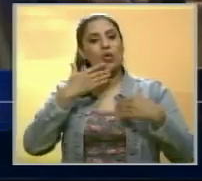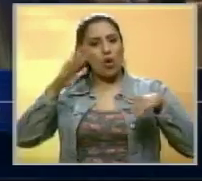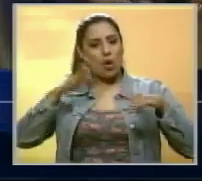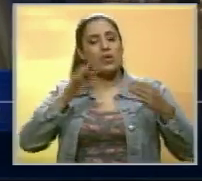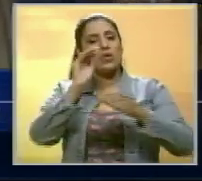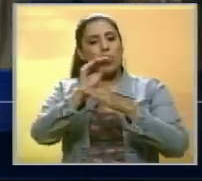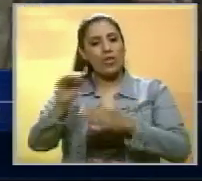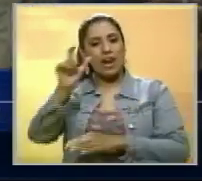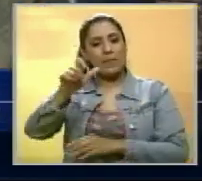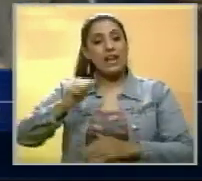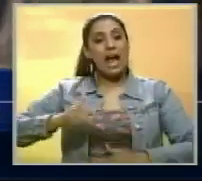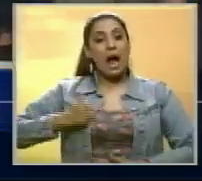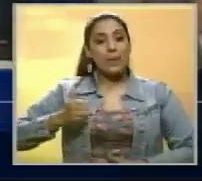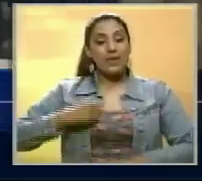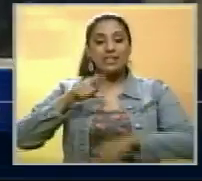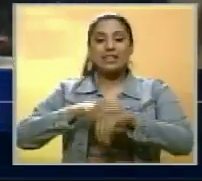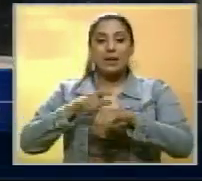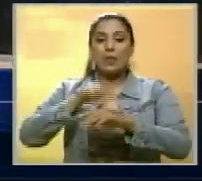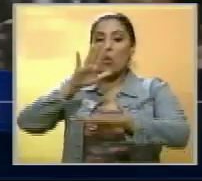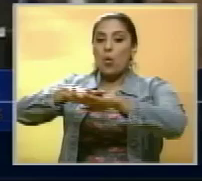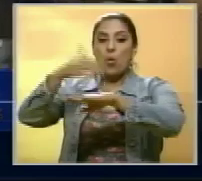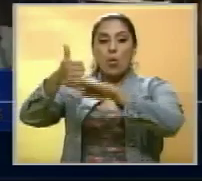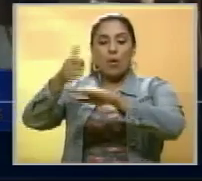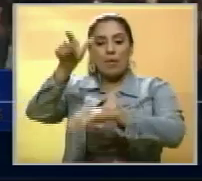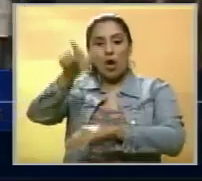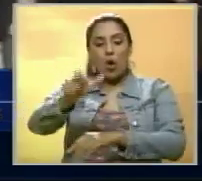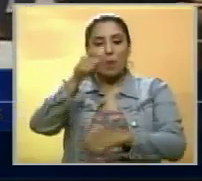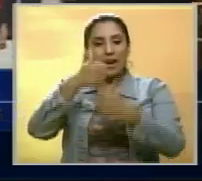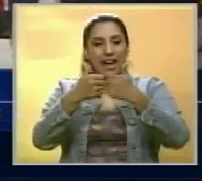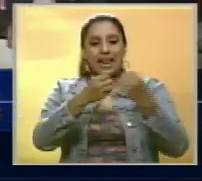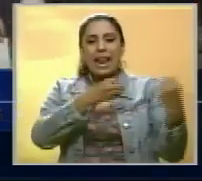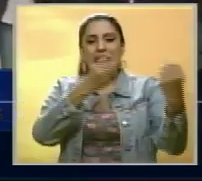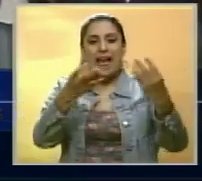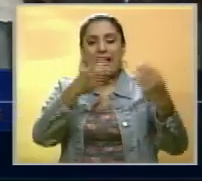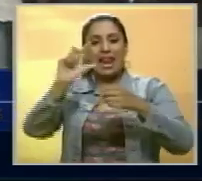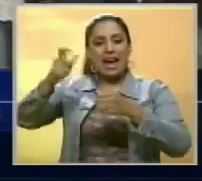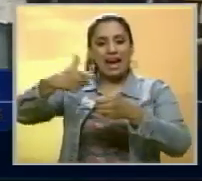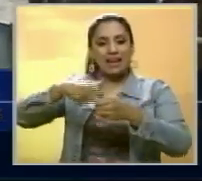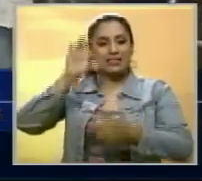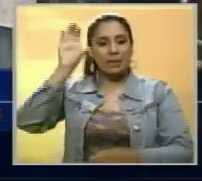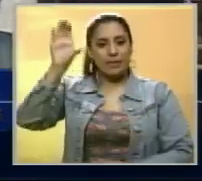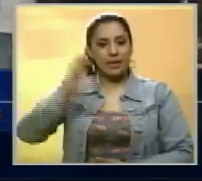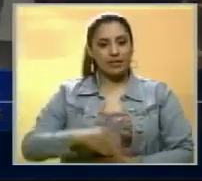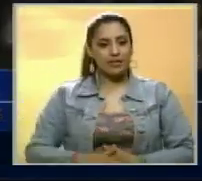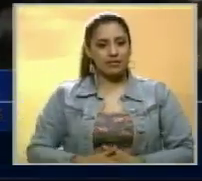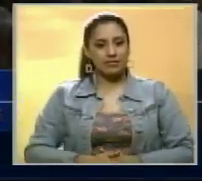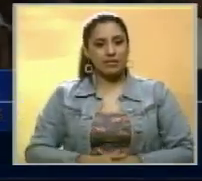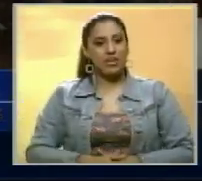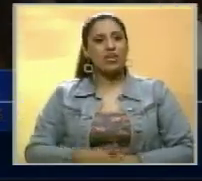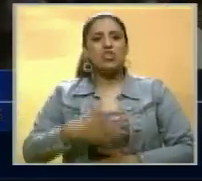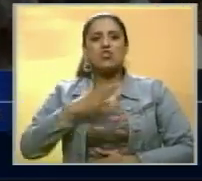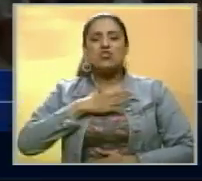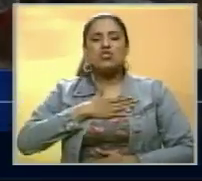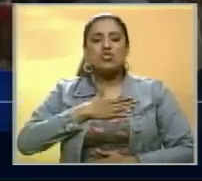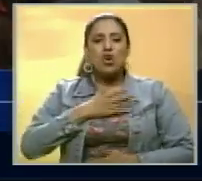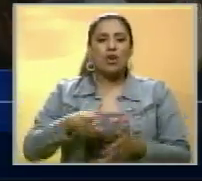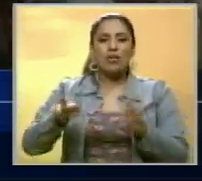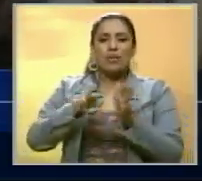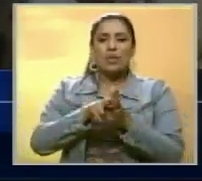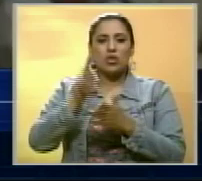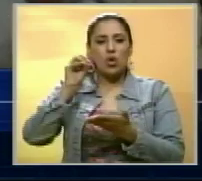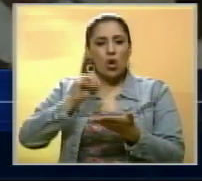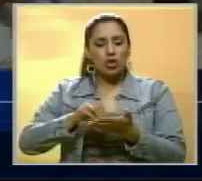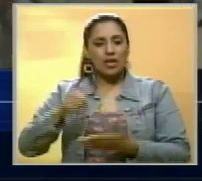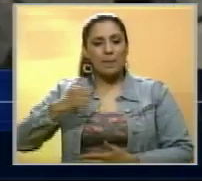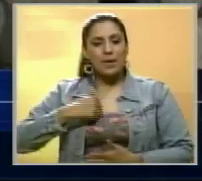seguridad ciudadana y aprovechó la ocasión para acusar a su contrincante de haber regalado el gas de la nación. Yo me ratifico